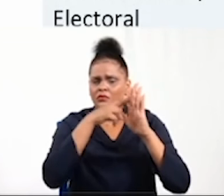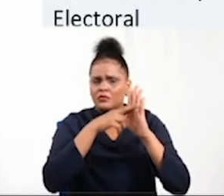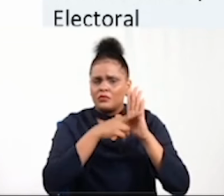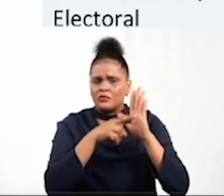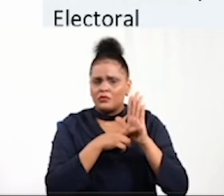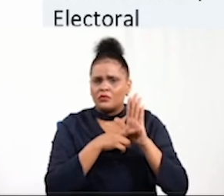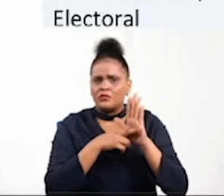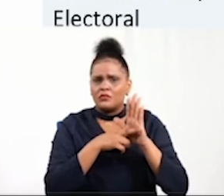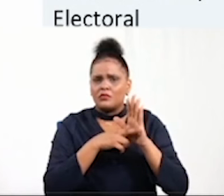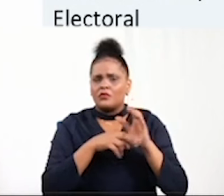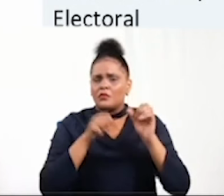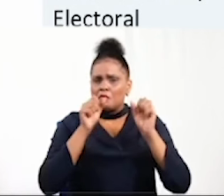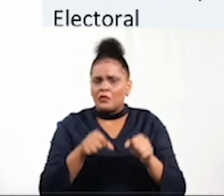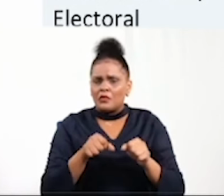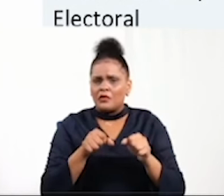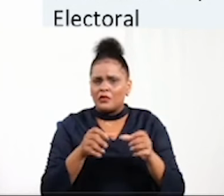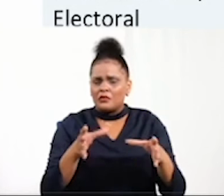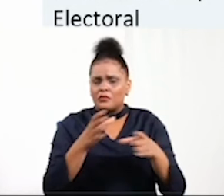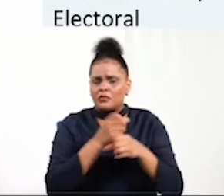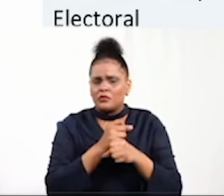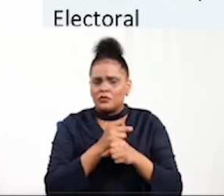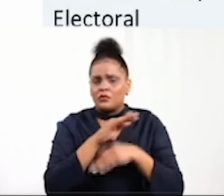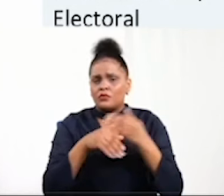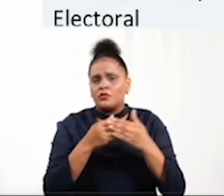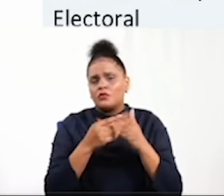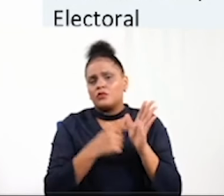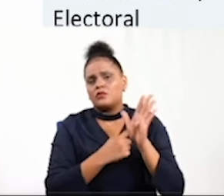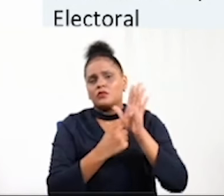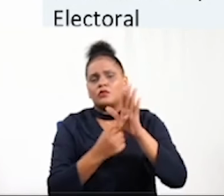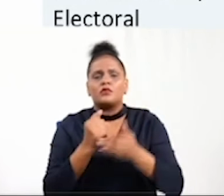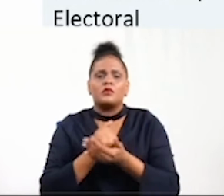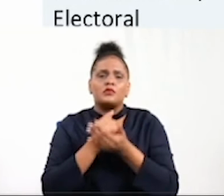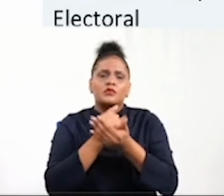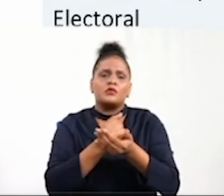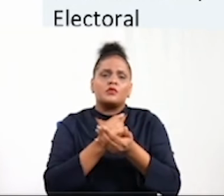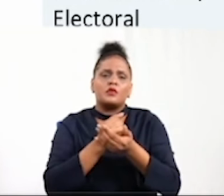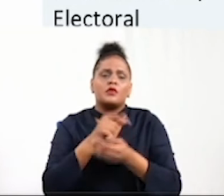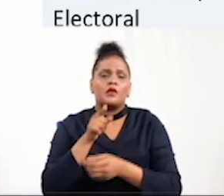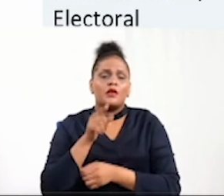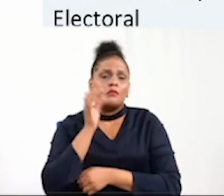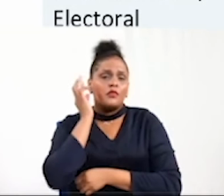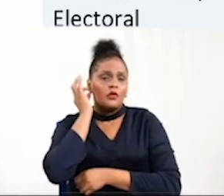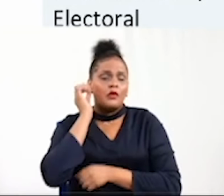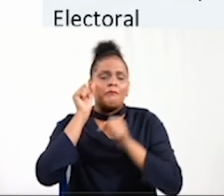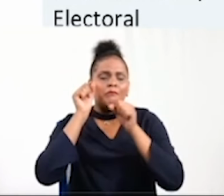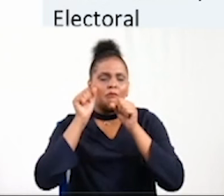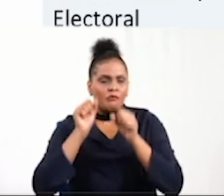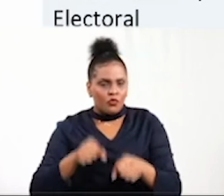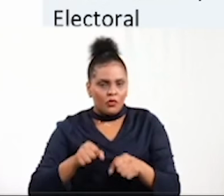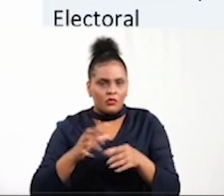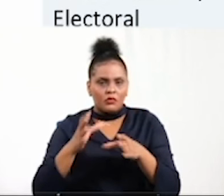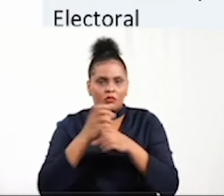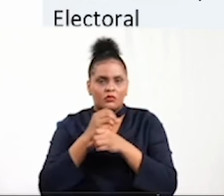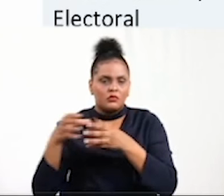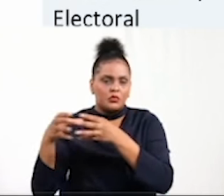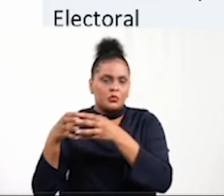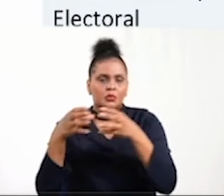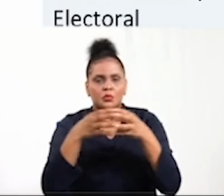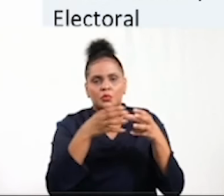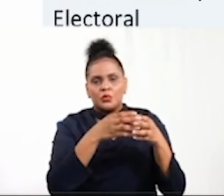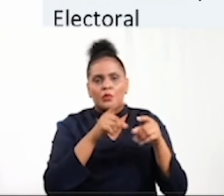todos los estudios que se han realizado señalan que ayuda a que las mujeres puedan coordinar agendas puedan